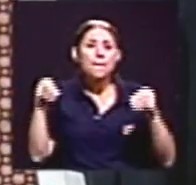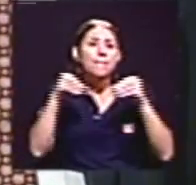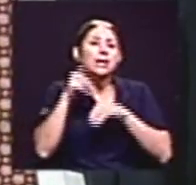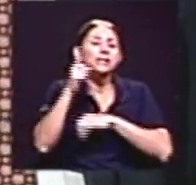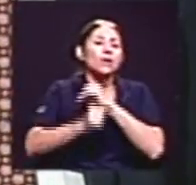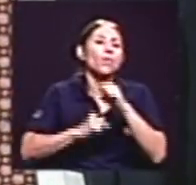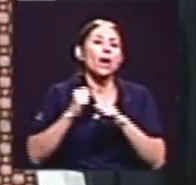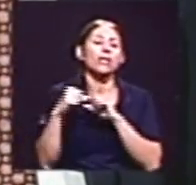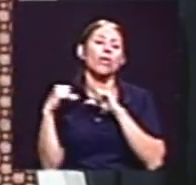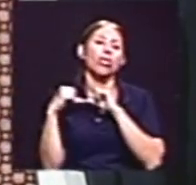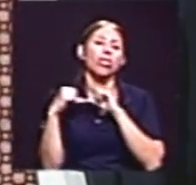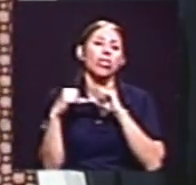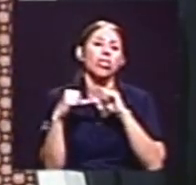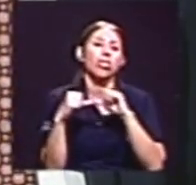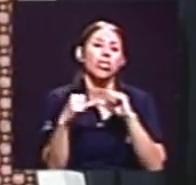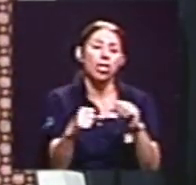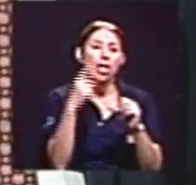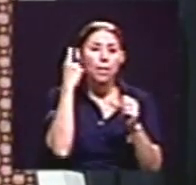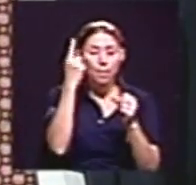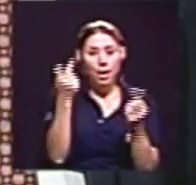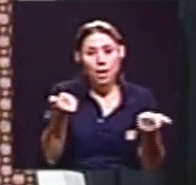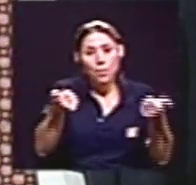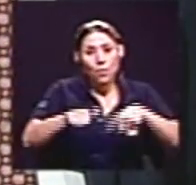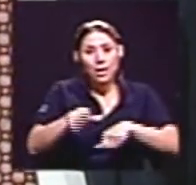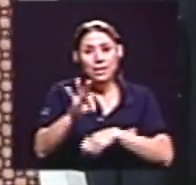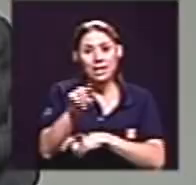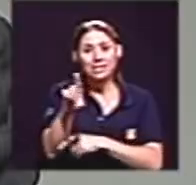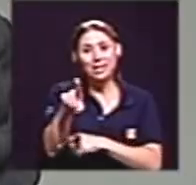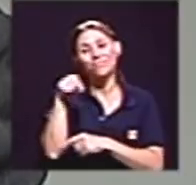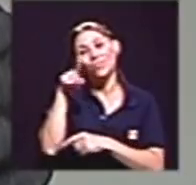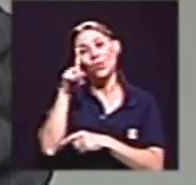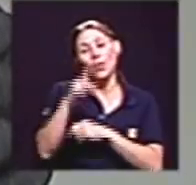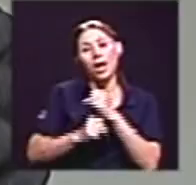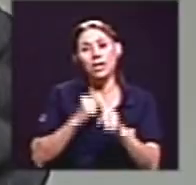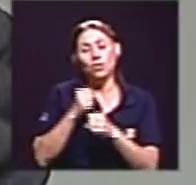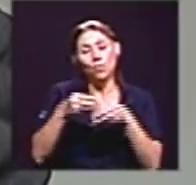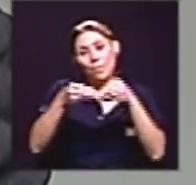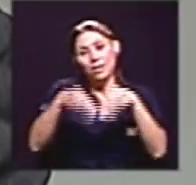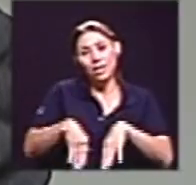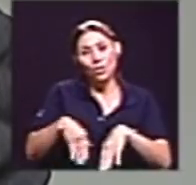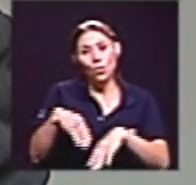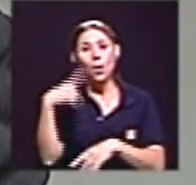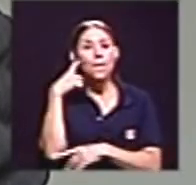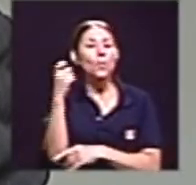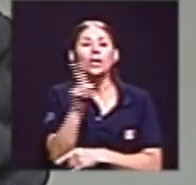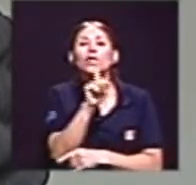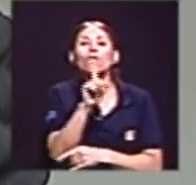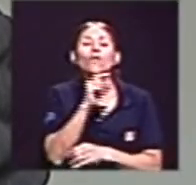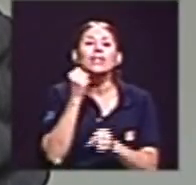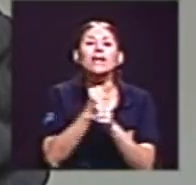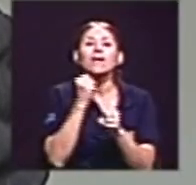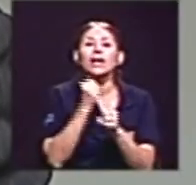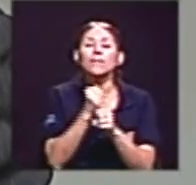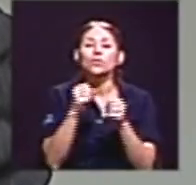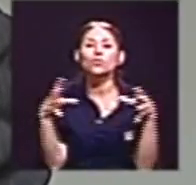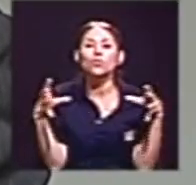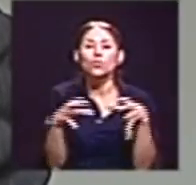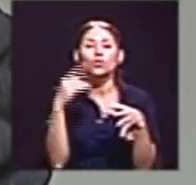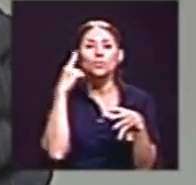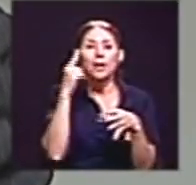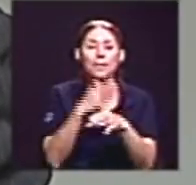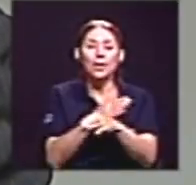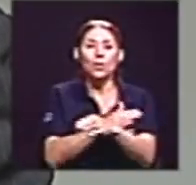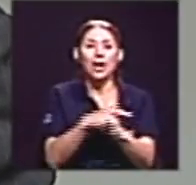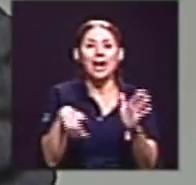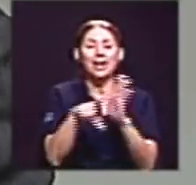Libre Comercio, y ese año, bien que mal, se perdió, porque no fue trabajemos juntos para mejorar las leyes, fue hagamos lo posible